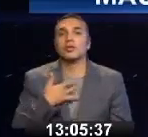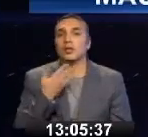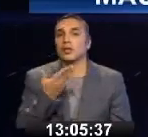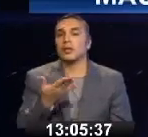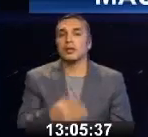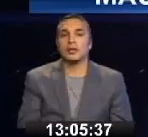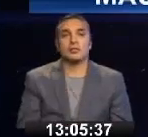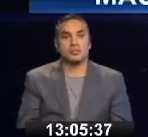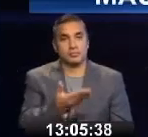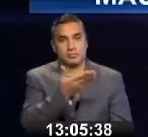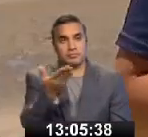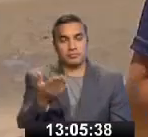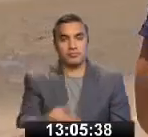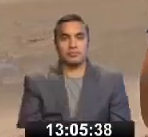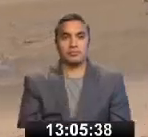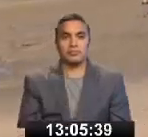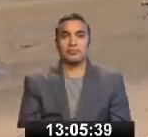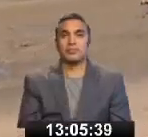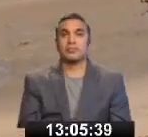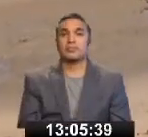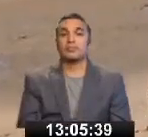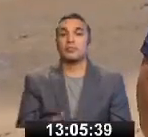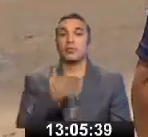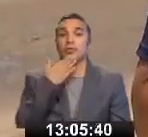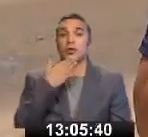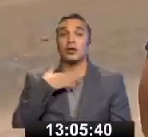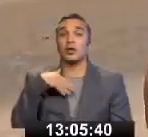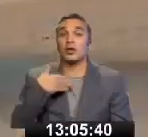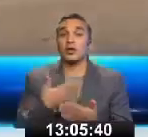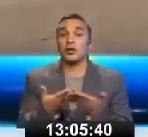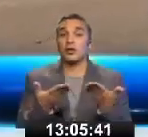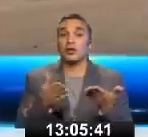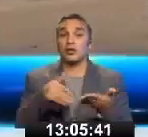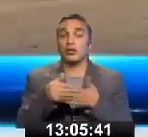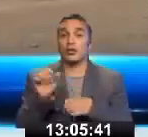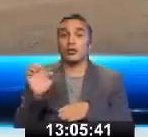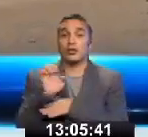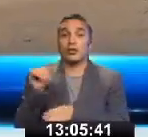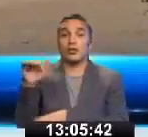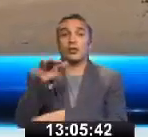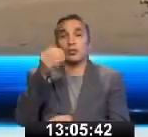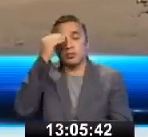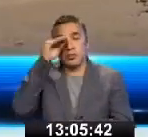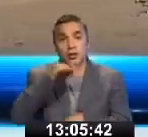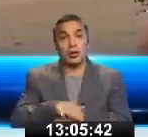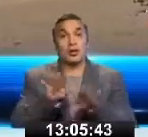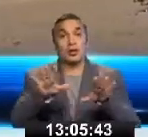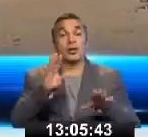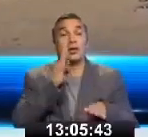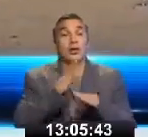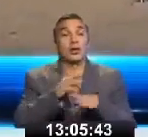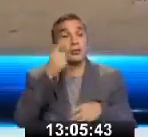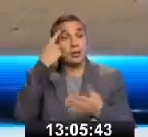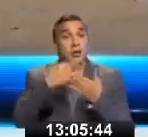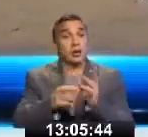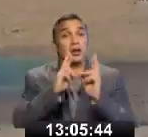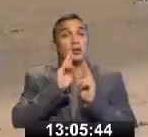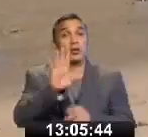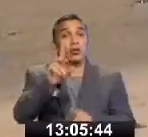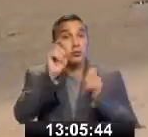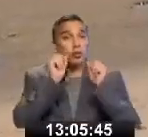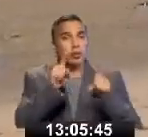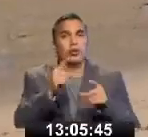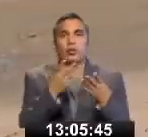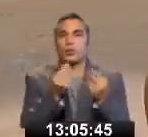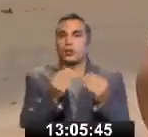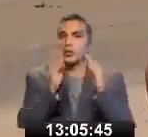Villamil? Adelante. ¿Qué tal, Mauricio? Amigos televidentes de todo el país, muy buenas tardes. Les comento que para responder tu pregunta, Mauricio, hay